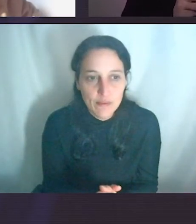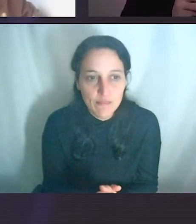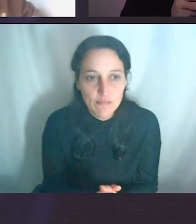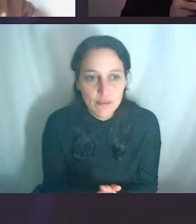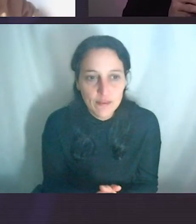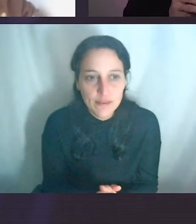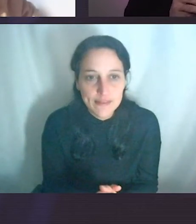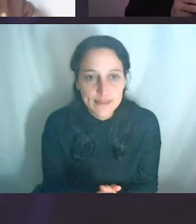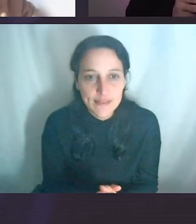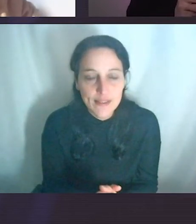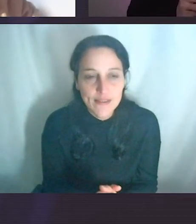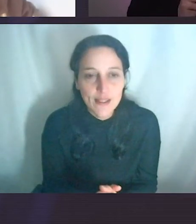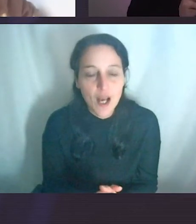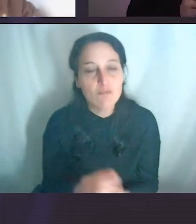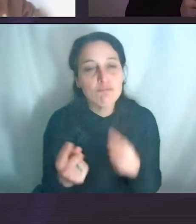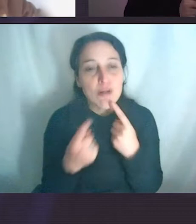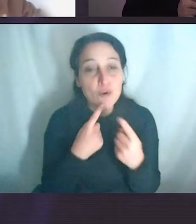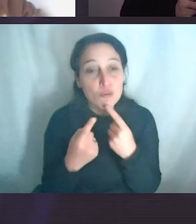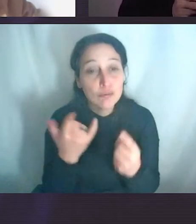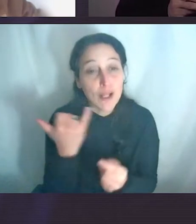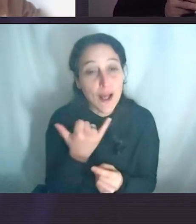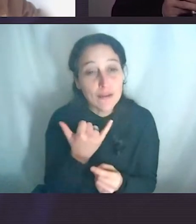¿Hay alguna otra pregunta?